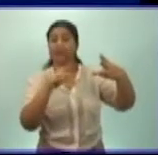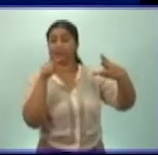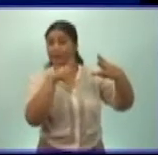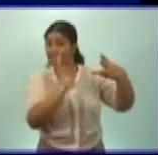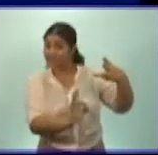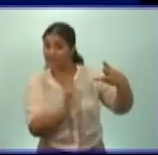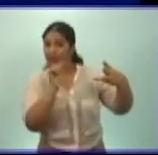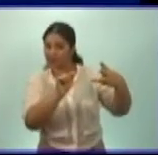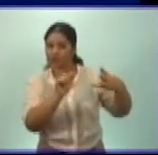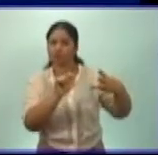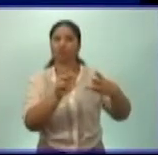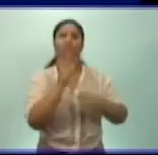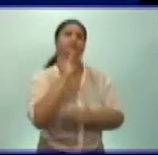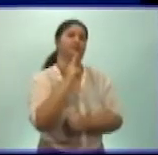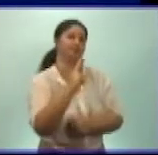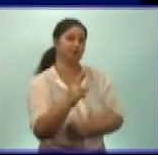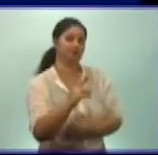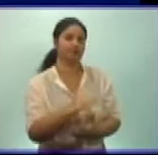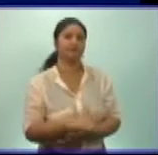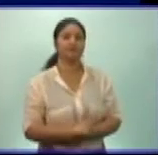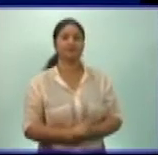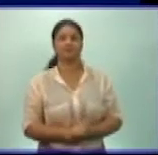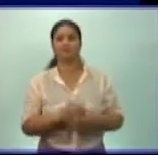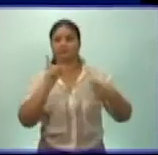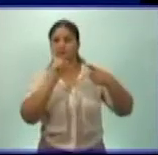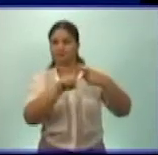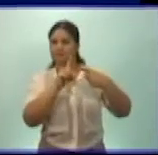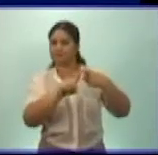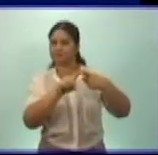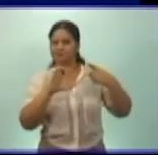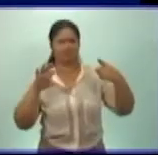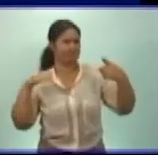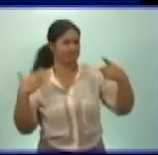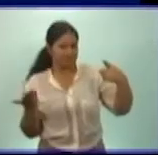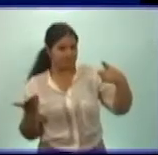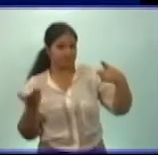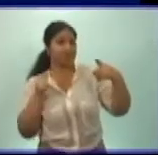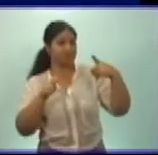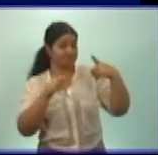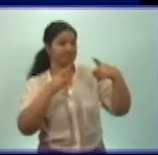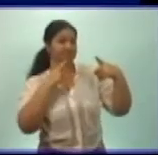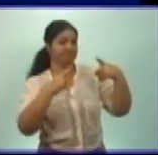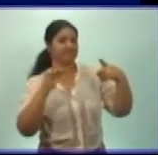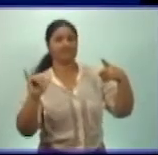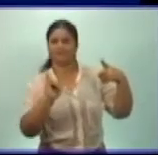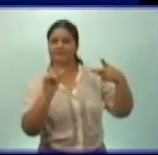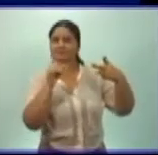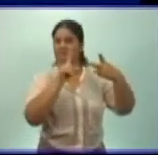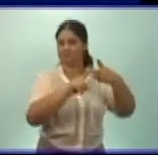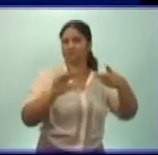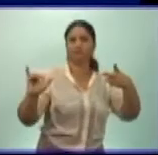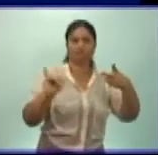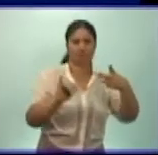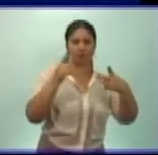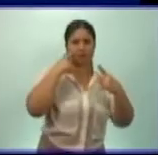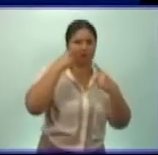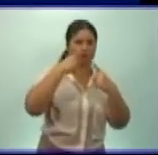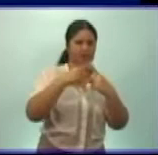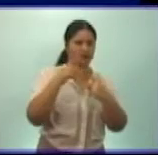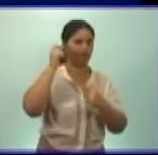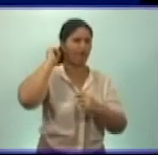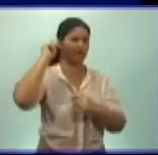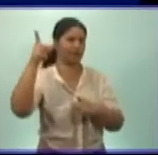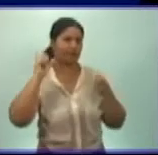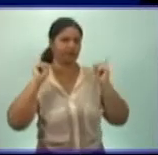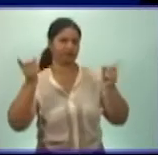denominó ilustración? ¿Cuáles fueron sus objetivos e ideas políticas? ¿Y en qué